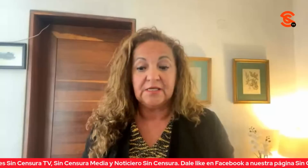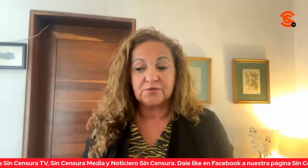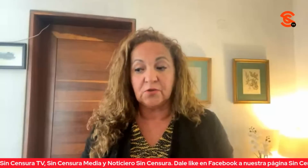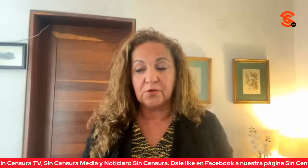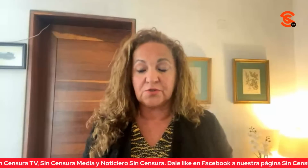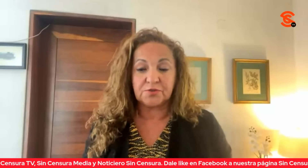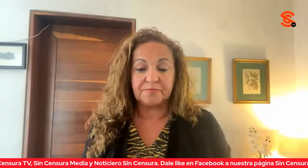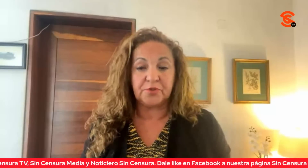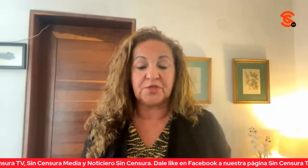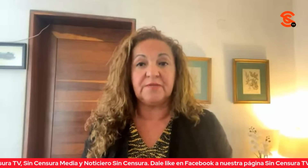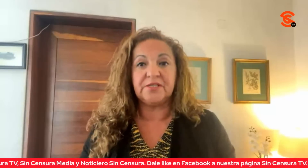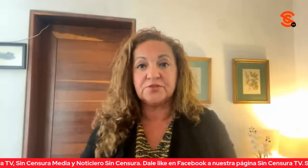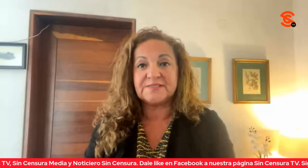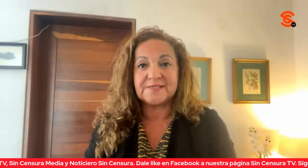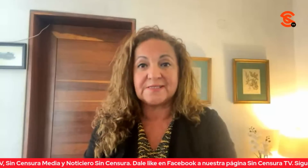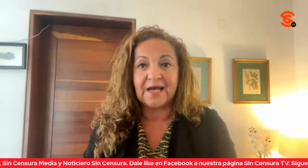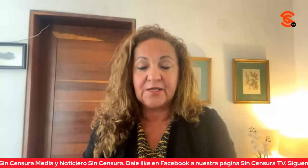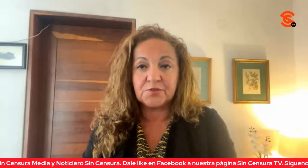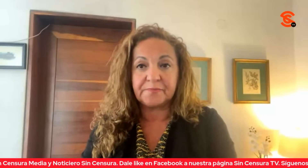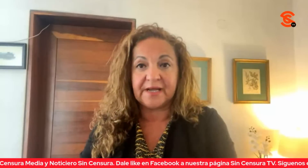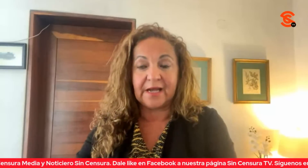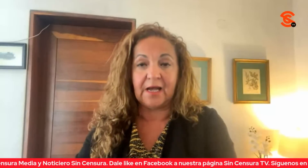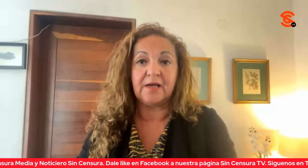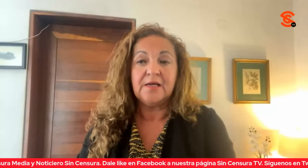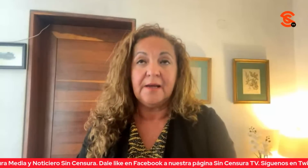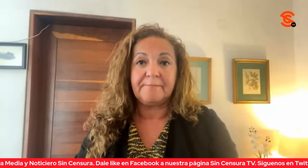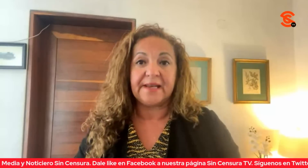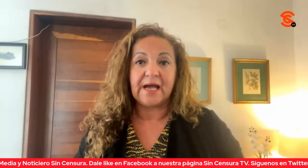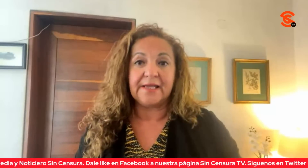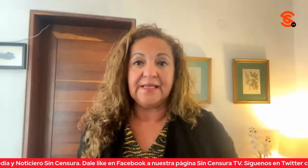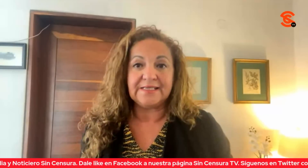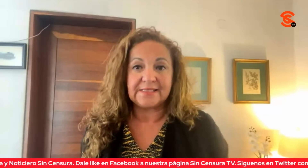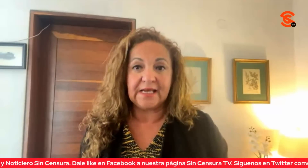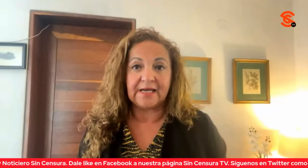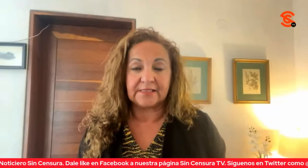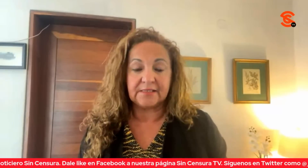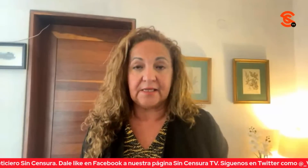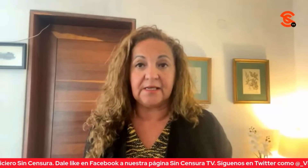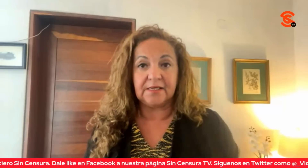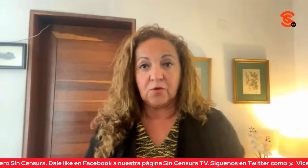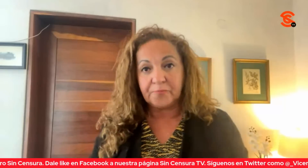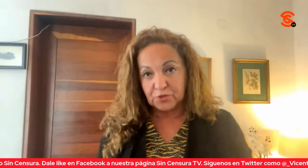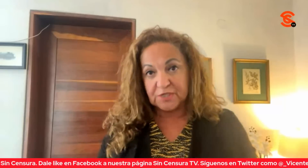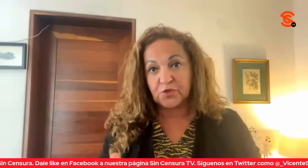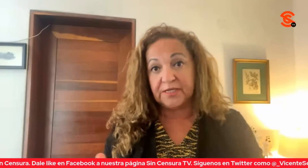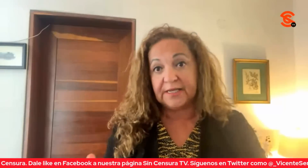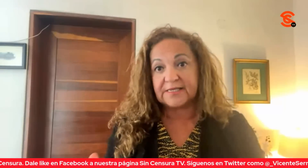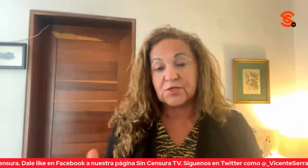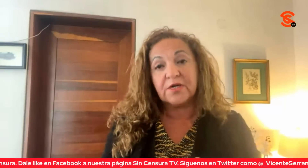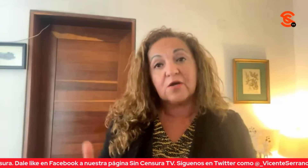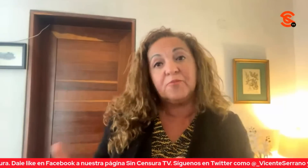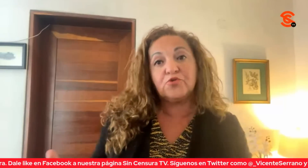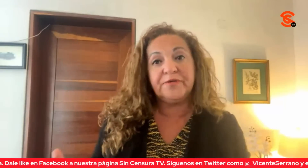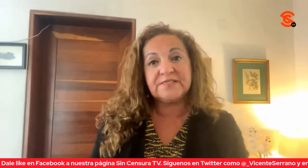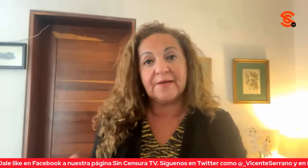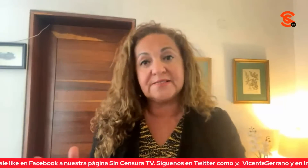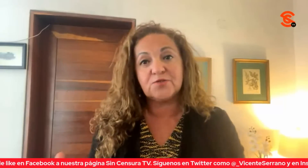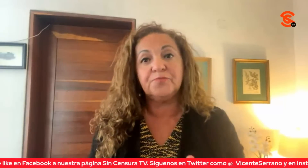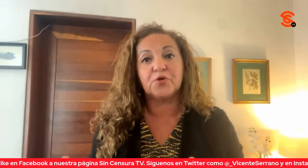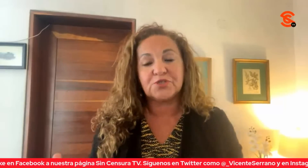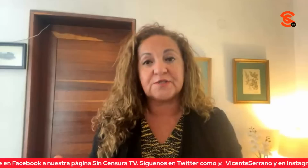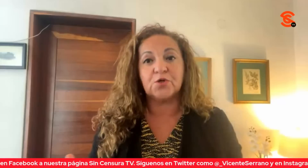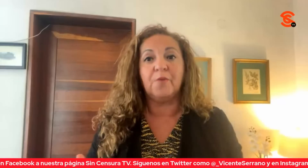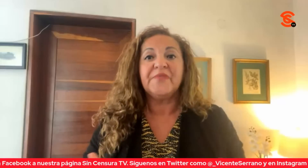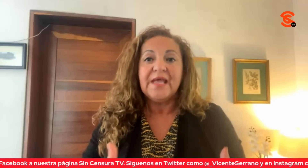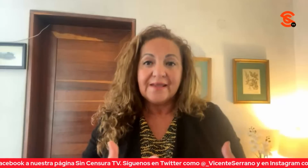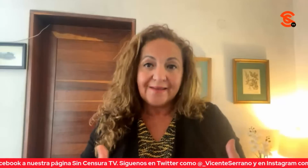Ramírez, todos los procedimientos necesarios para iniciar un proceso de liquidación que, como tú bien sabes, es